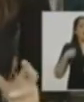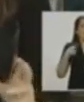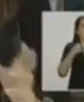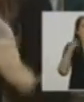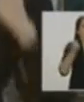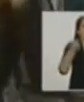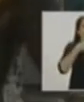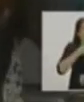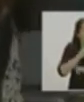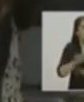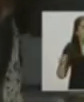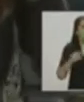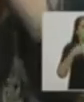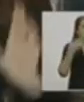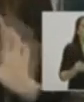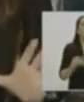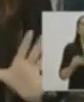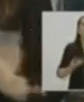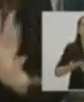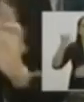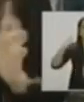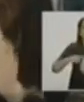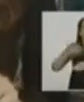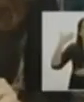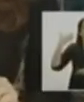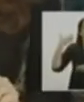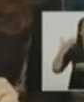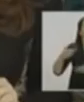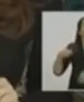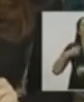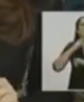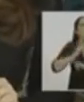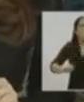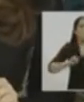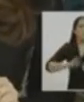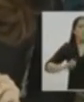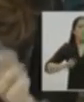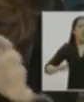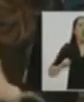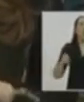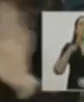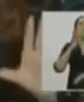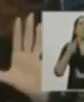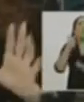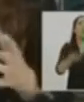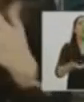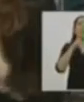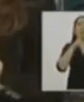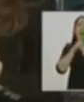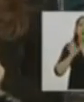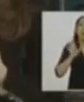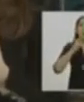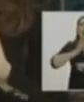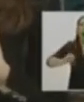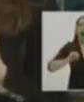en algún lugar que le debe Lázaro a ella o ella a Lázaro. pero de manera mucho más específica. Nosotros